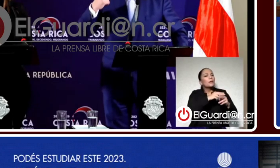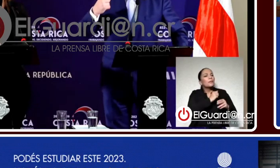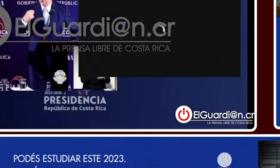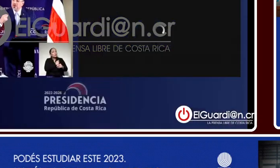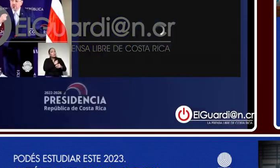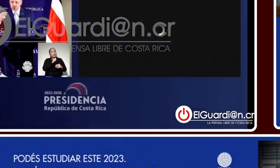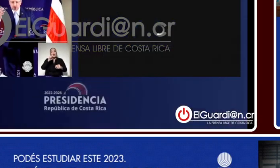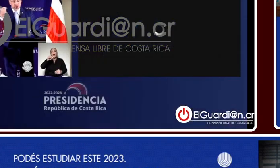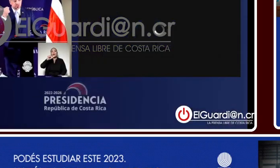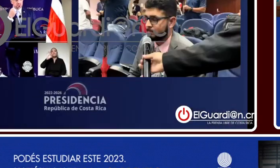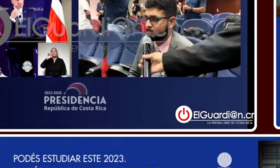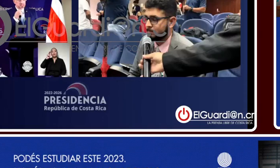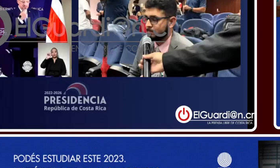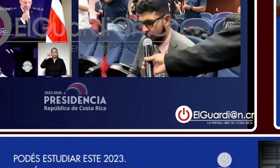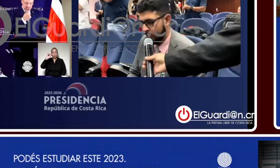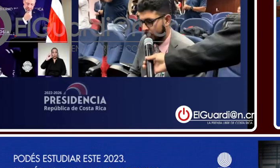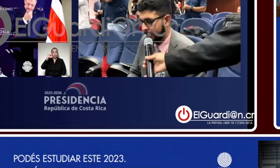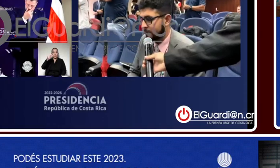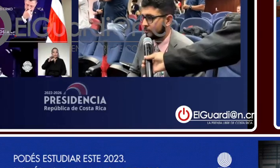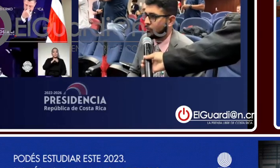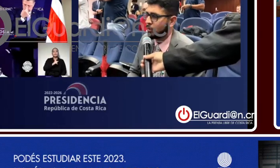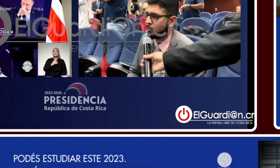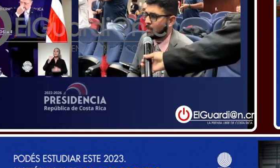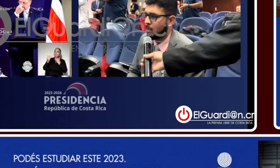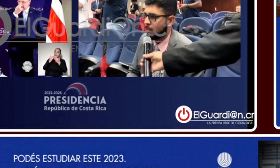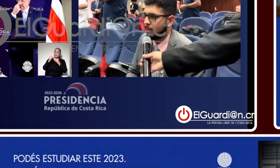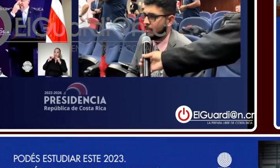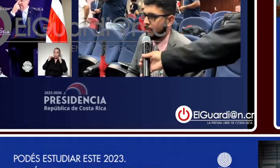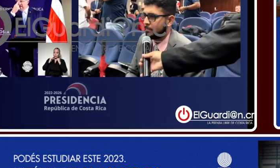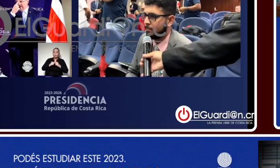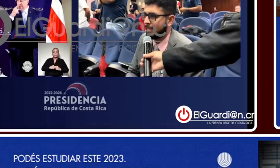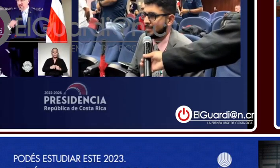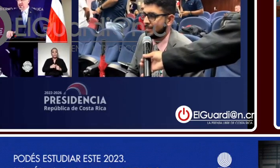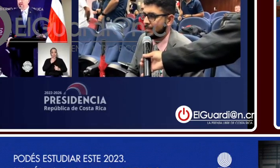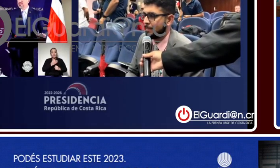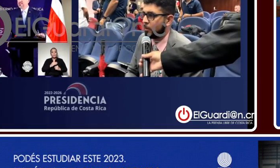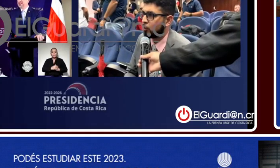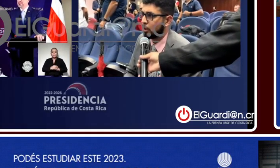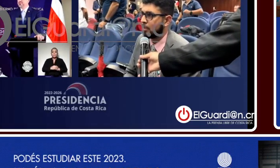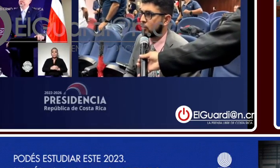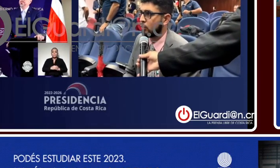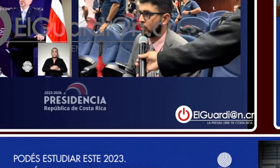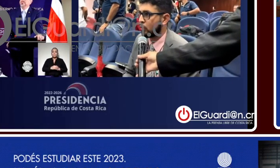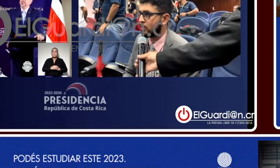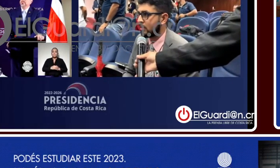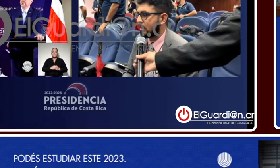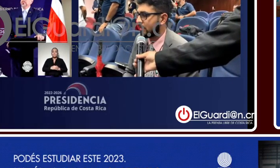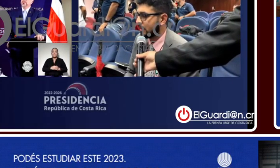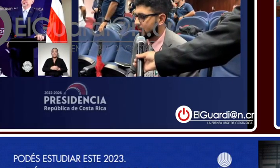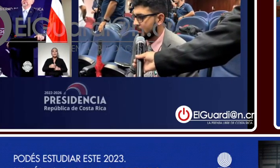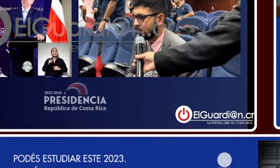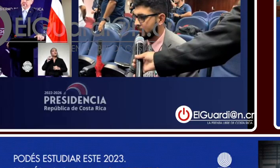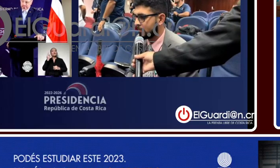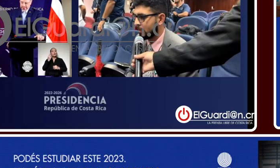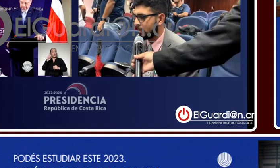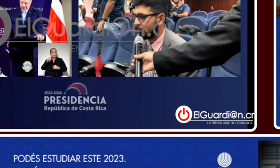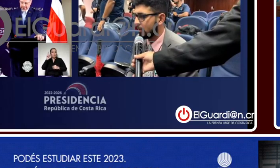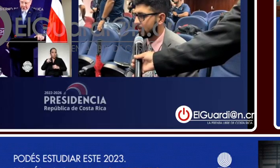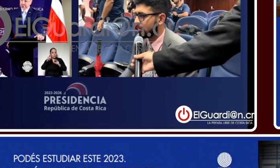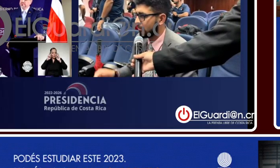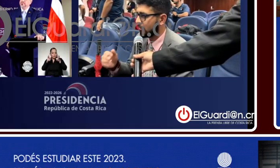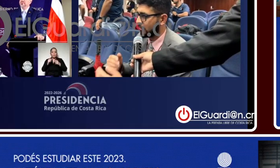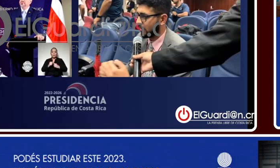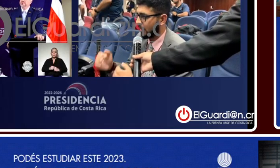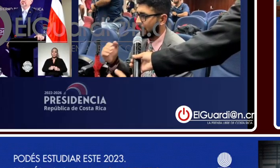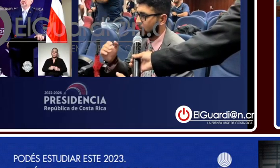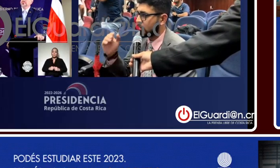tengo... Alfonso Hernández. Mucho gusto, muchas gracias. Don Muy amable, gracias, don Rodrigo. Más allá de preguntarle sobre todo este tema, quiero